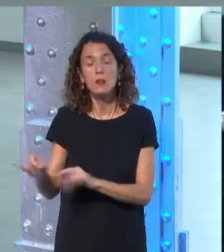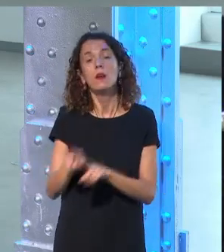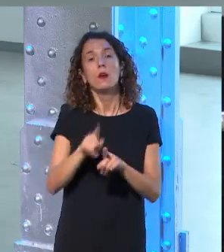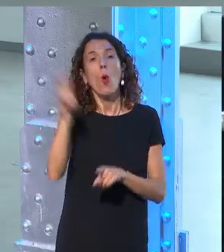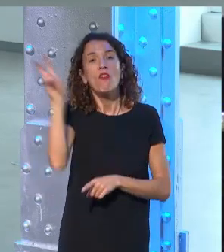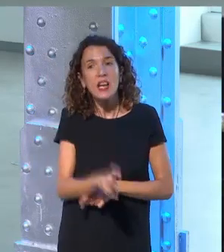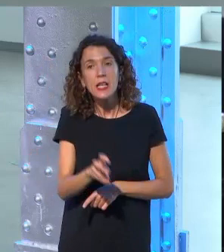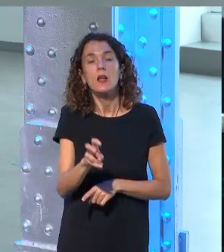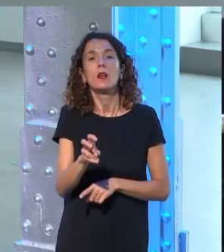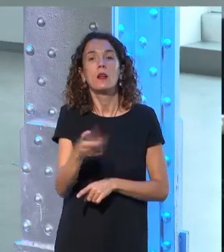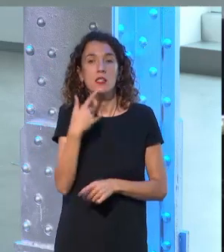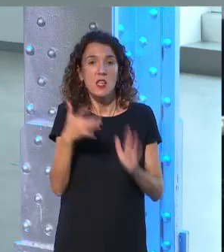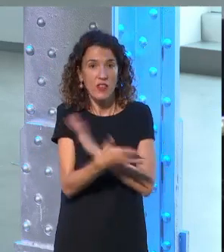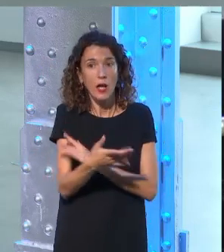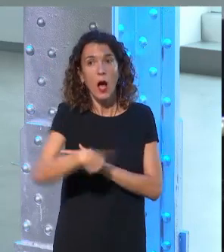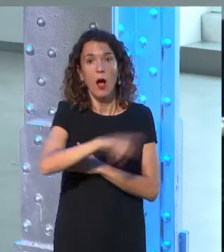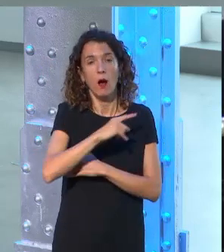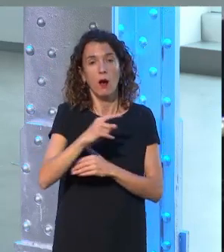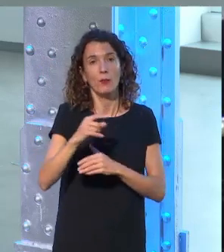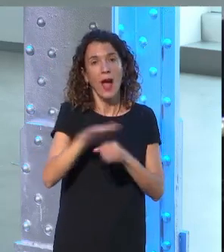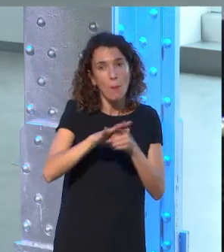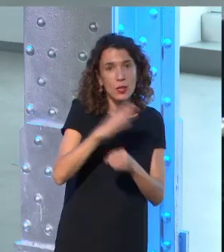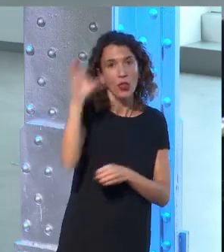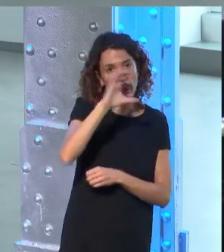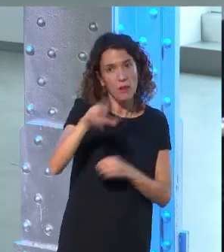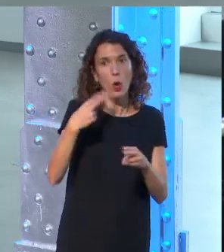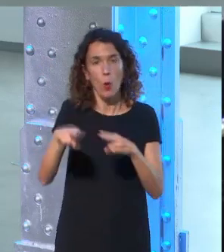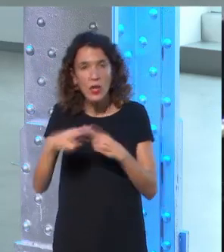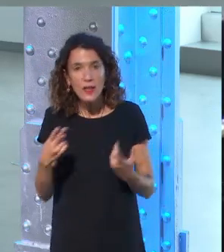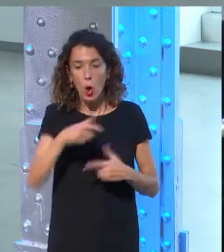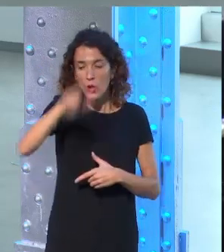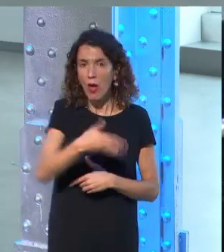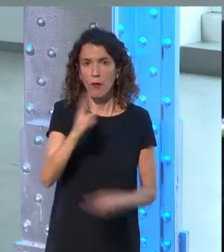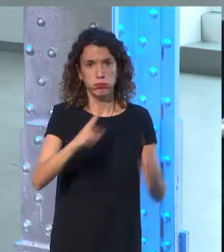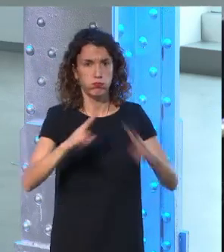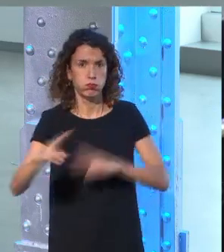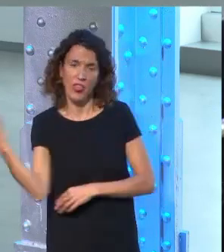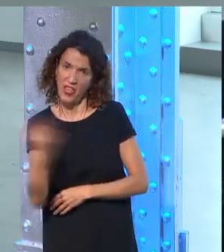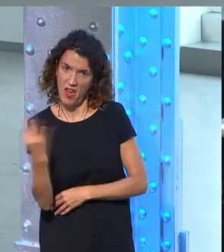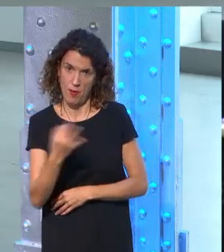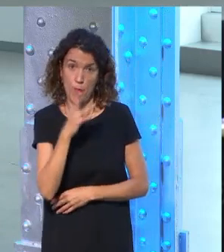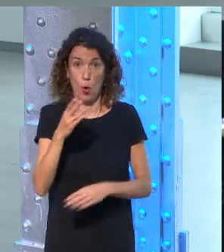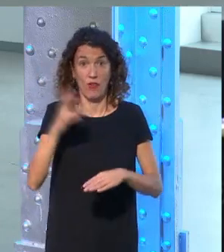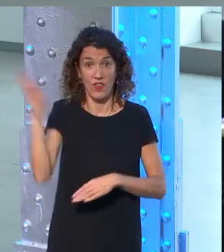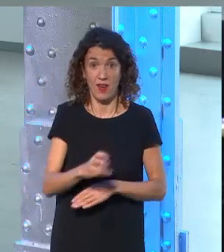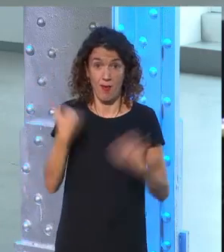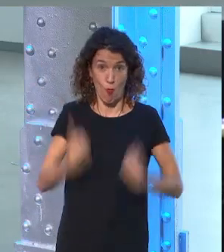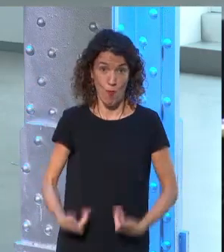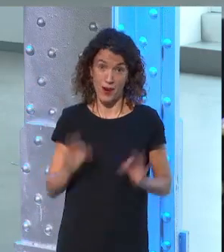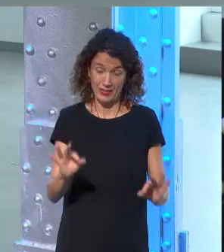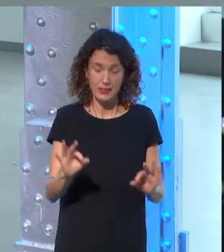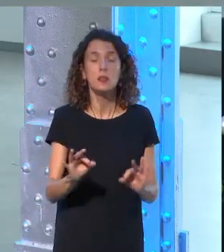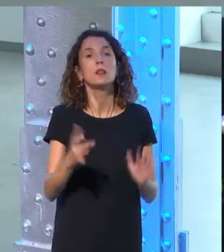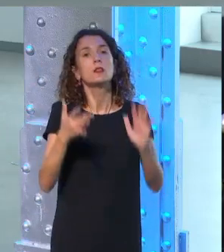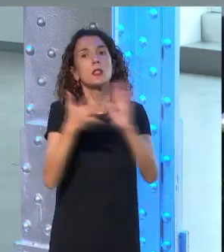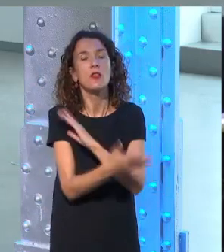responder desde el ámbito político, desde el ámbito científico, desde el ámbito de la ciudadanía. Y eso requiere